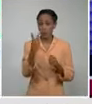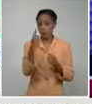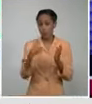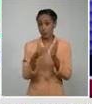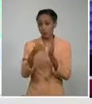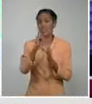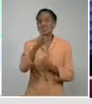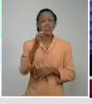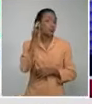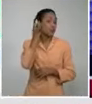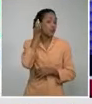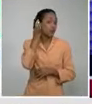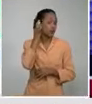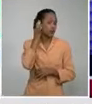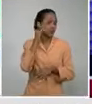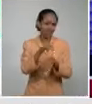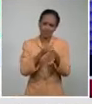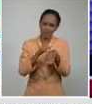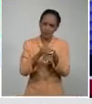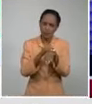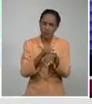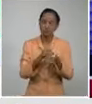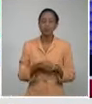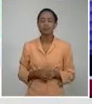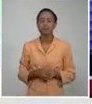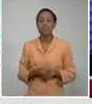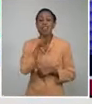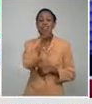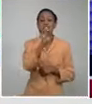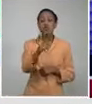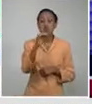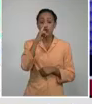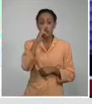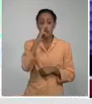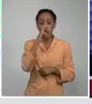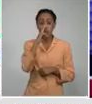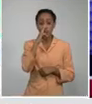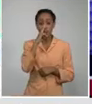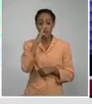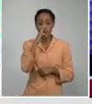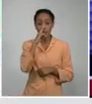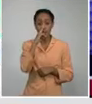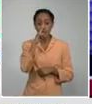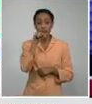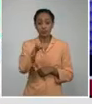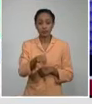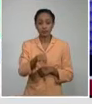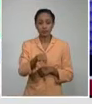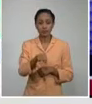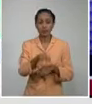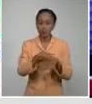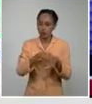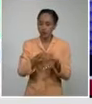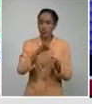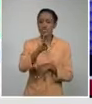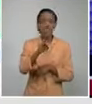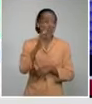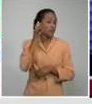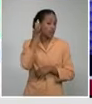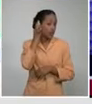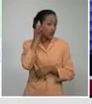febrero del año, desde el 18 de noviembre desde el 6 de febrero hasta el